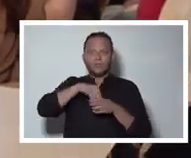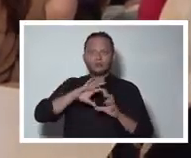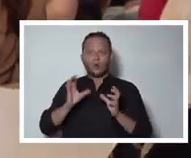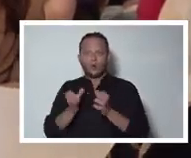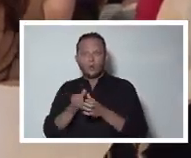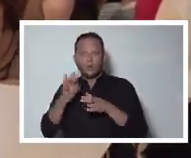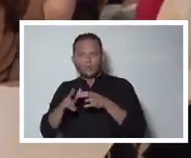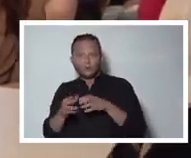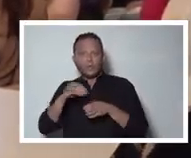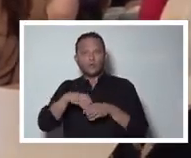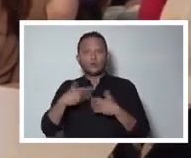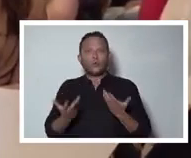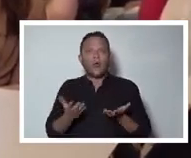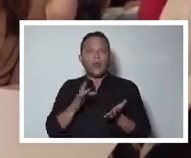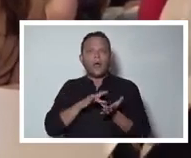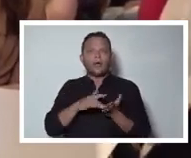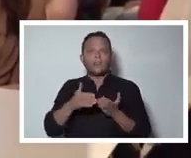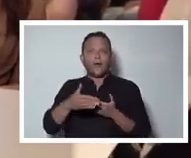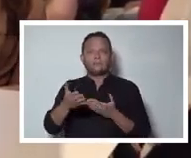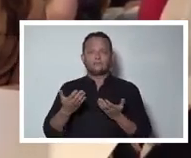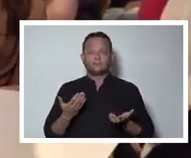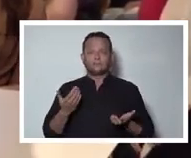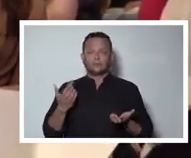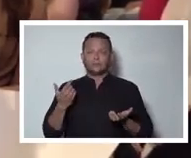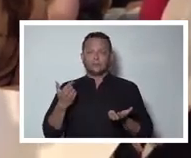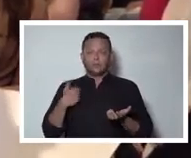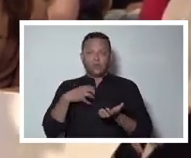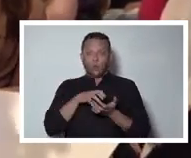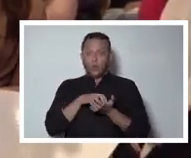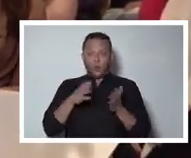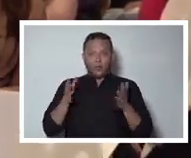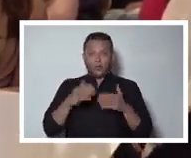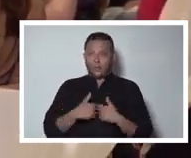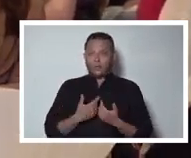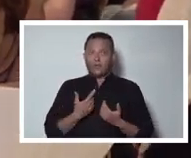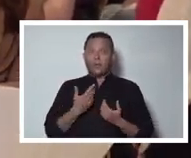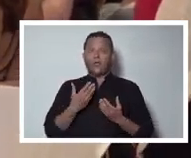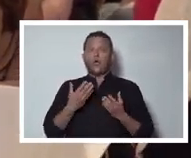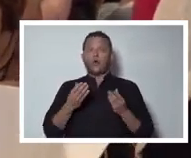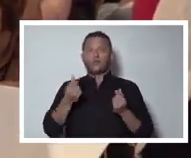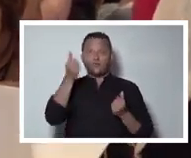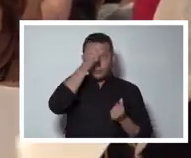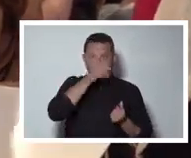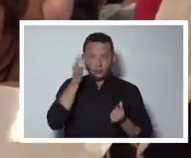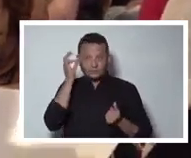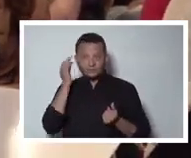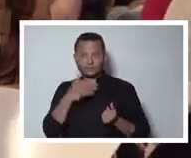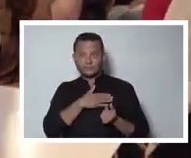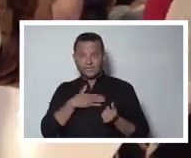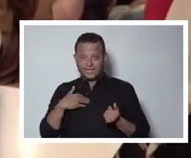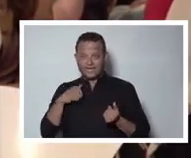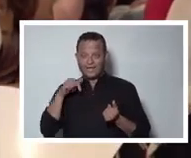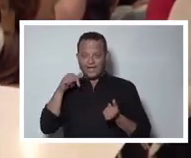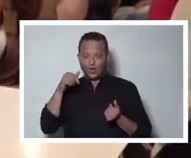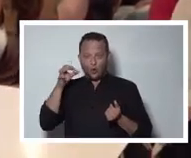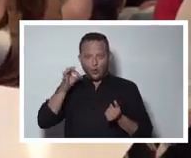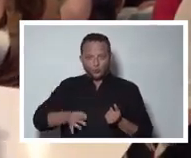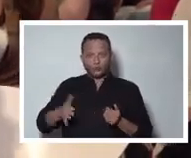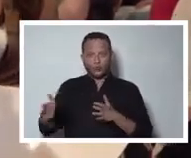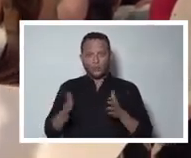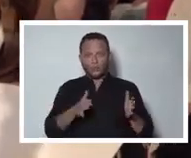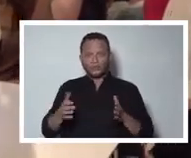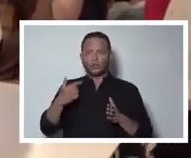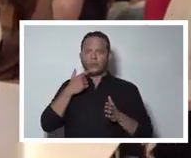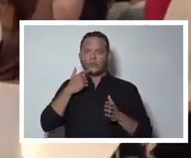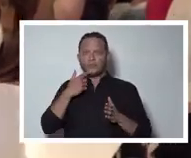políticas Bueno yo no tengo ninguna duda que muchos y muchas van a querer En este preciso momento